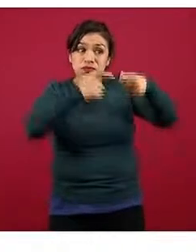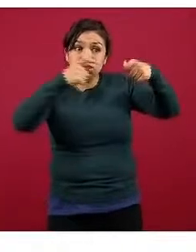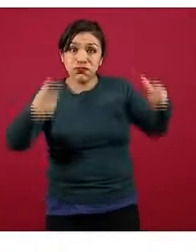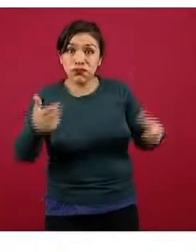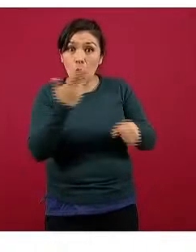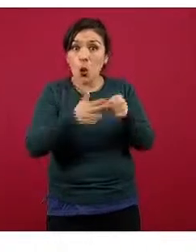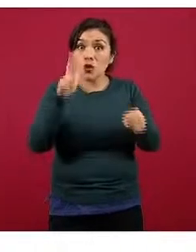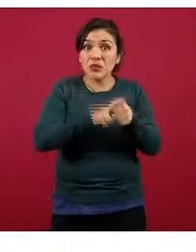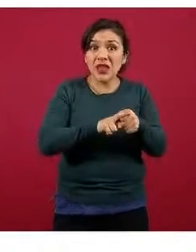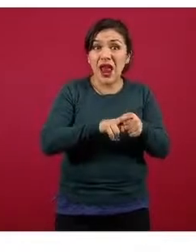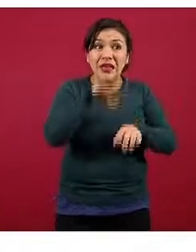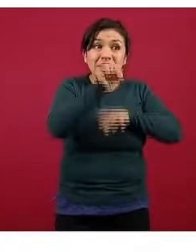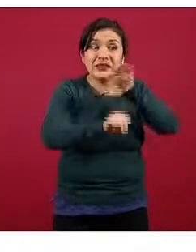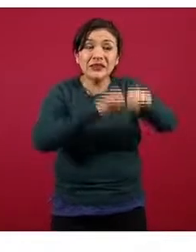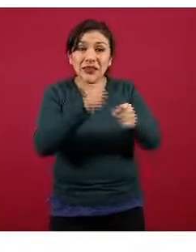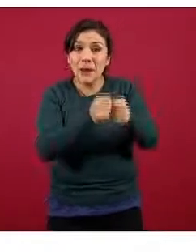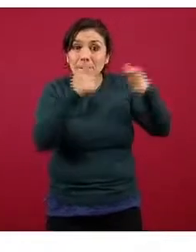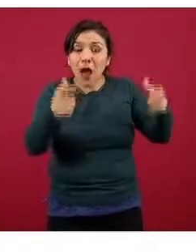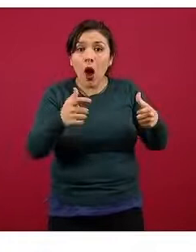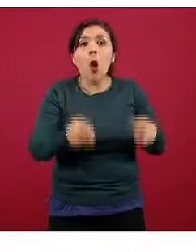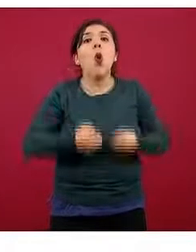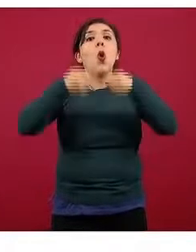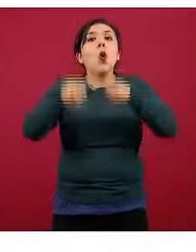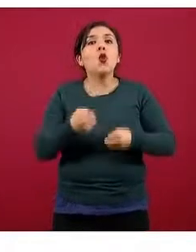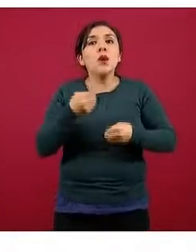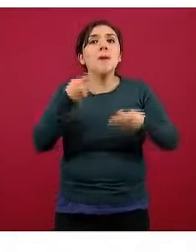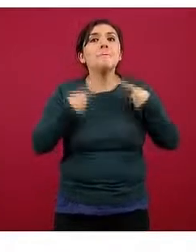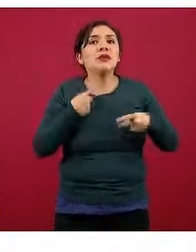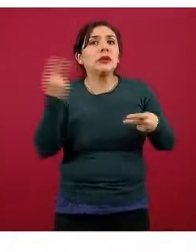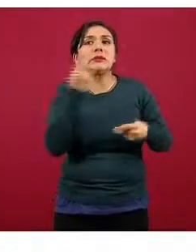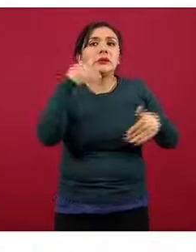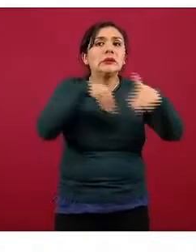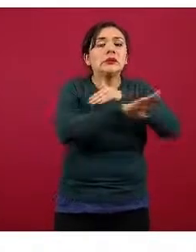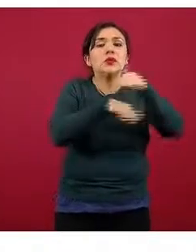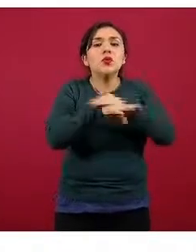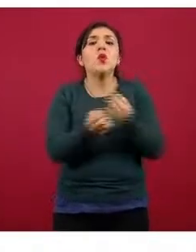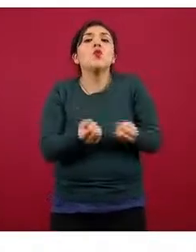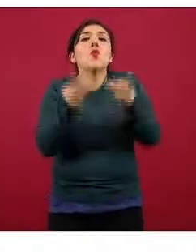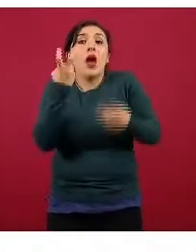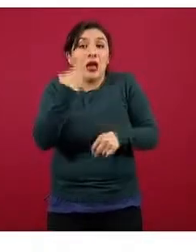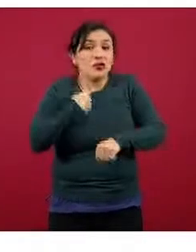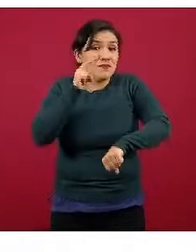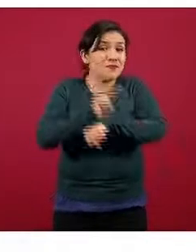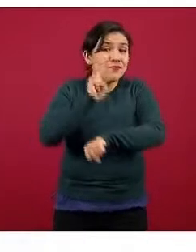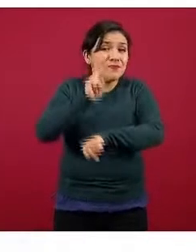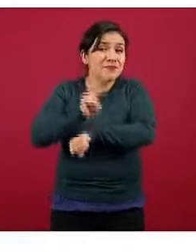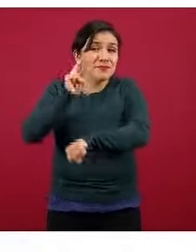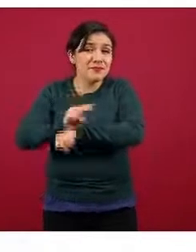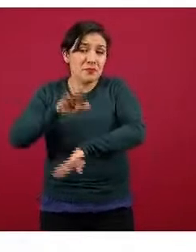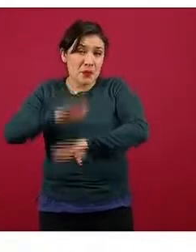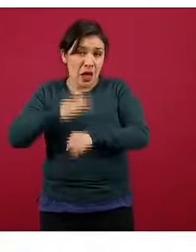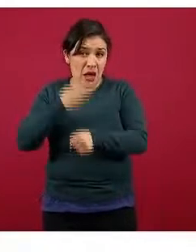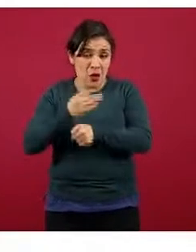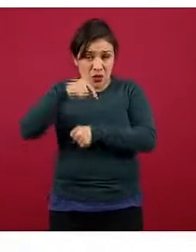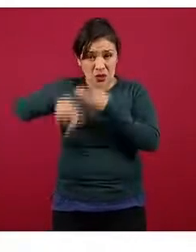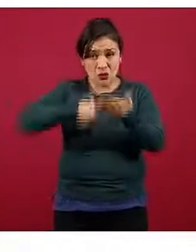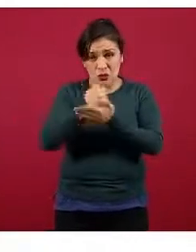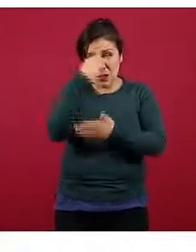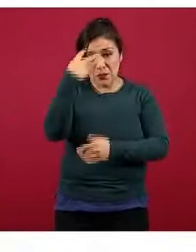qué tanto se expande la capacidad hospitalaria y qué tanto se ocupa eso. Entonces, esto es lo que hemos monitoreado. Actualmente en Ciudad de